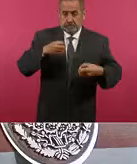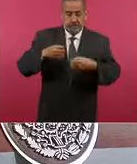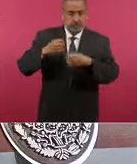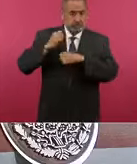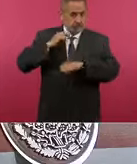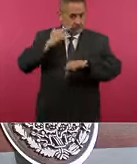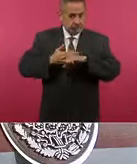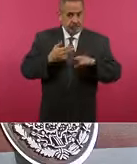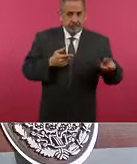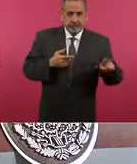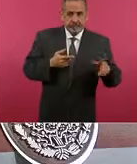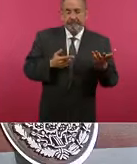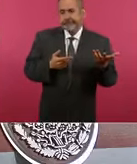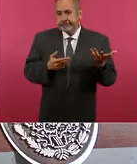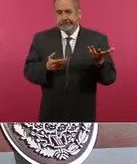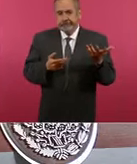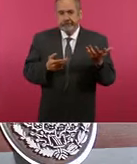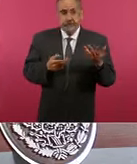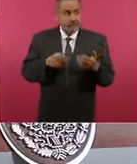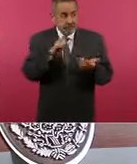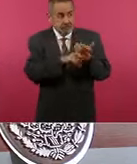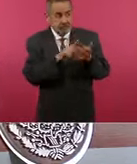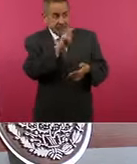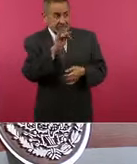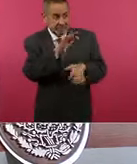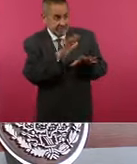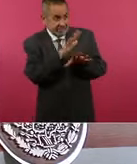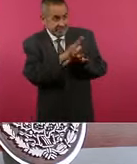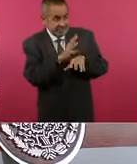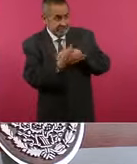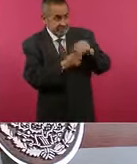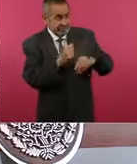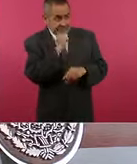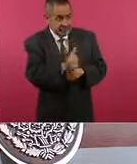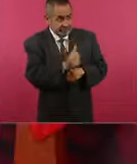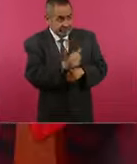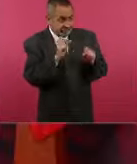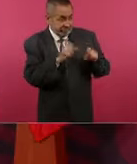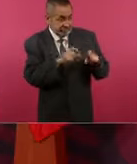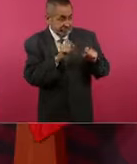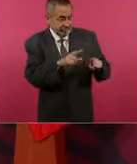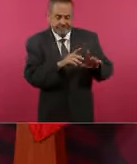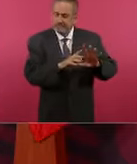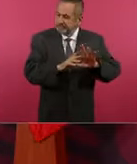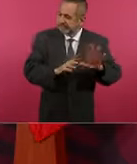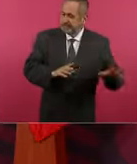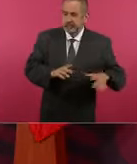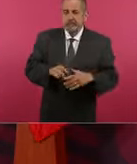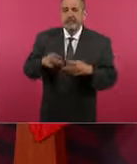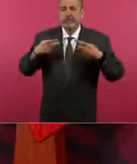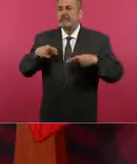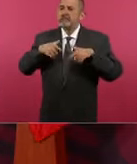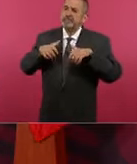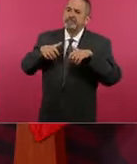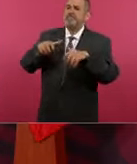si no va a surgir del interior del Poder Judicial una reforma y va a ser el pueblo el que